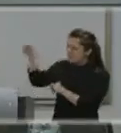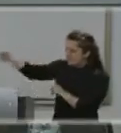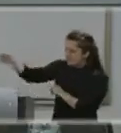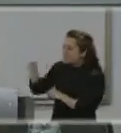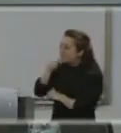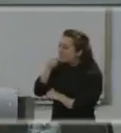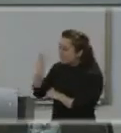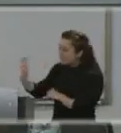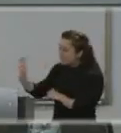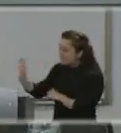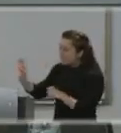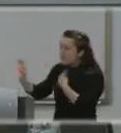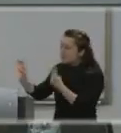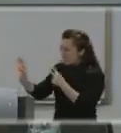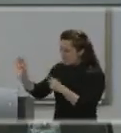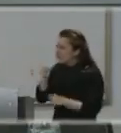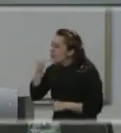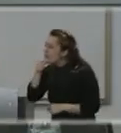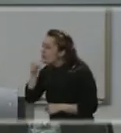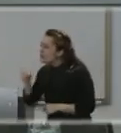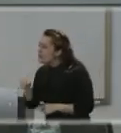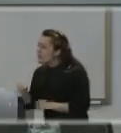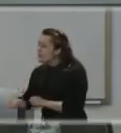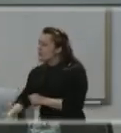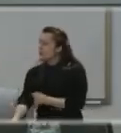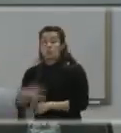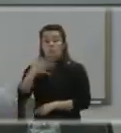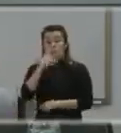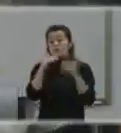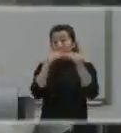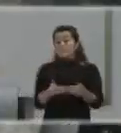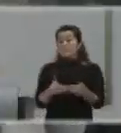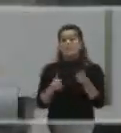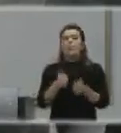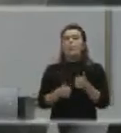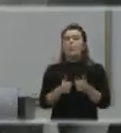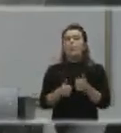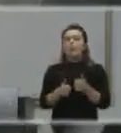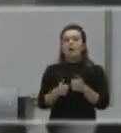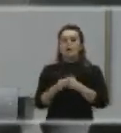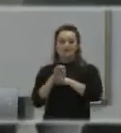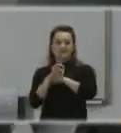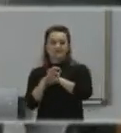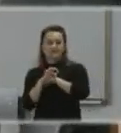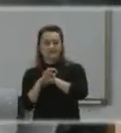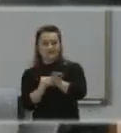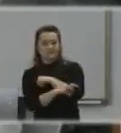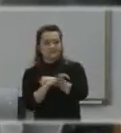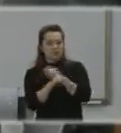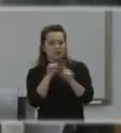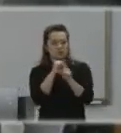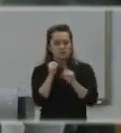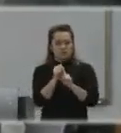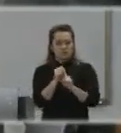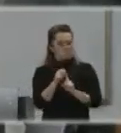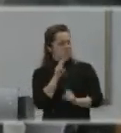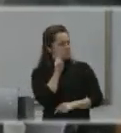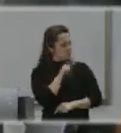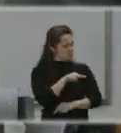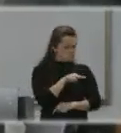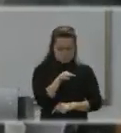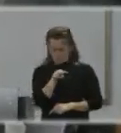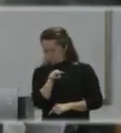Un minutico con el micrófono. Hay una discapacidad que me parece central y es la discapacidad psicosocial, que es la menos visible, la